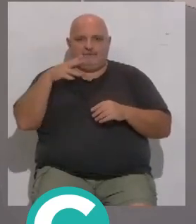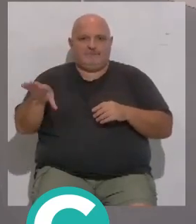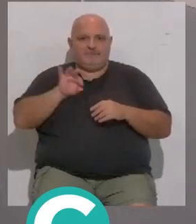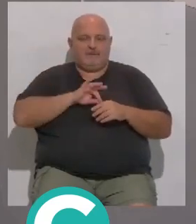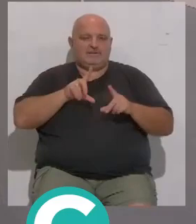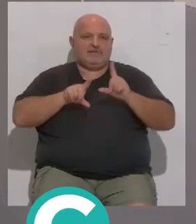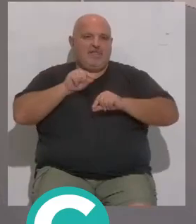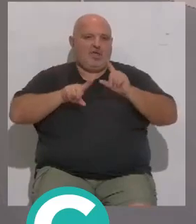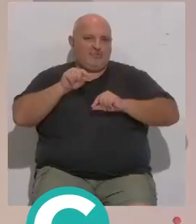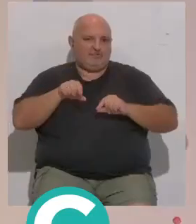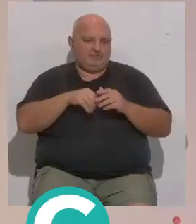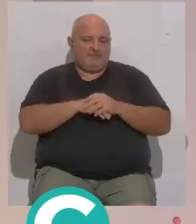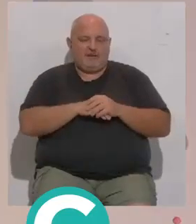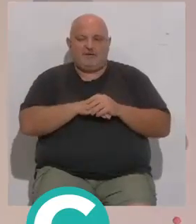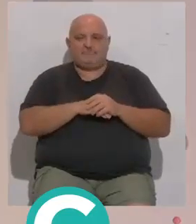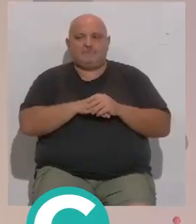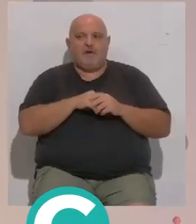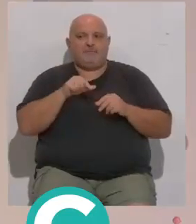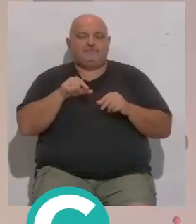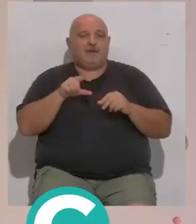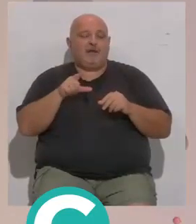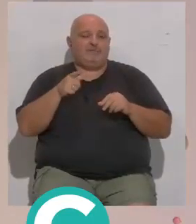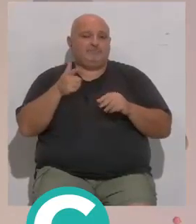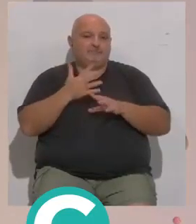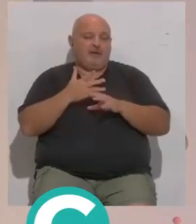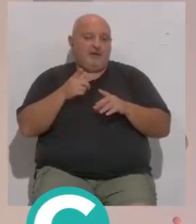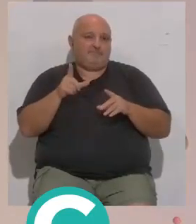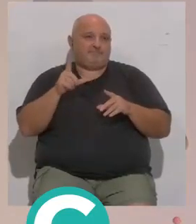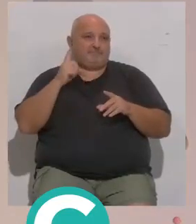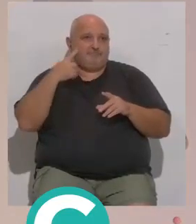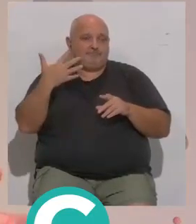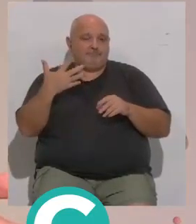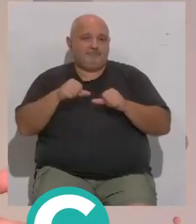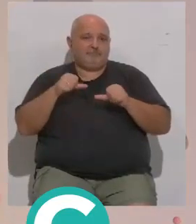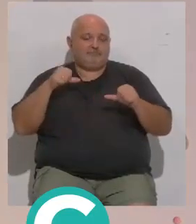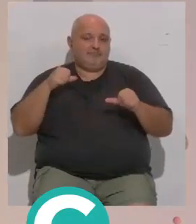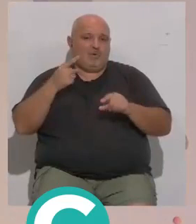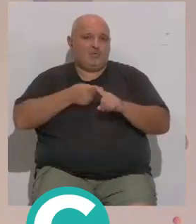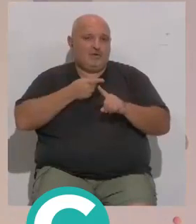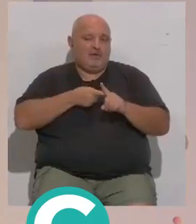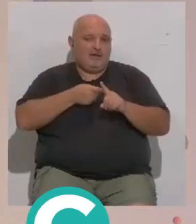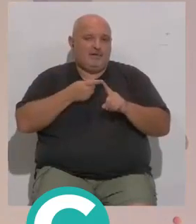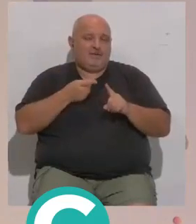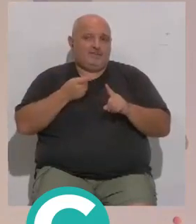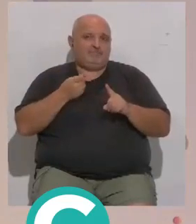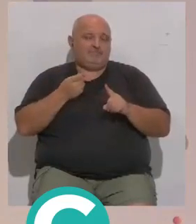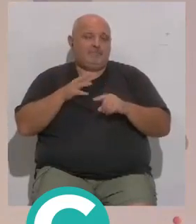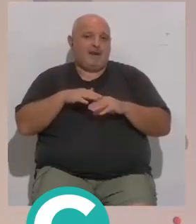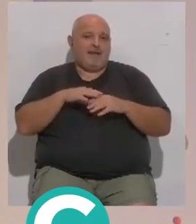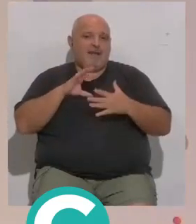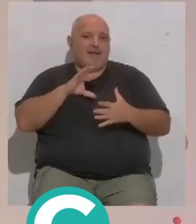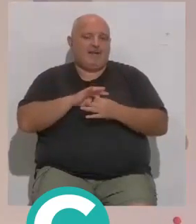ser seleccionados. Aquí está llamado a ser un futbolista importante, ha actuado en esa banda izquierda, también puede ser efectivo